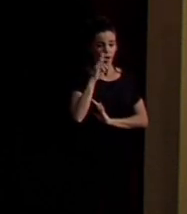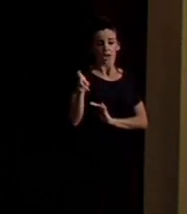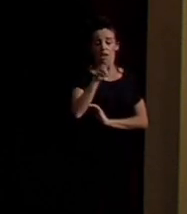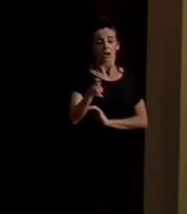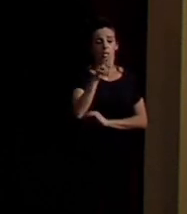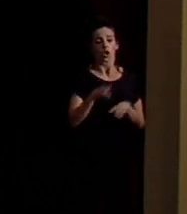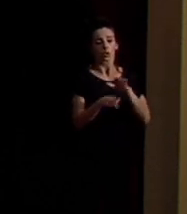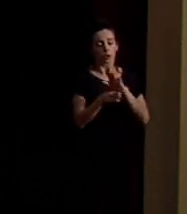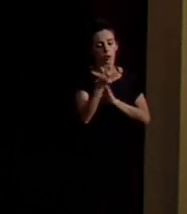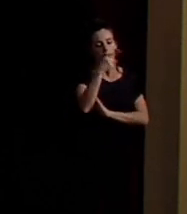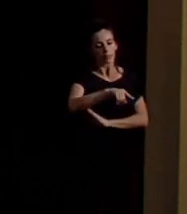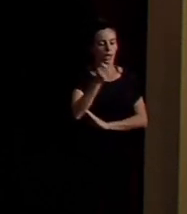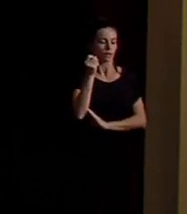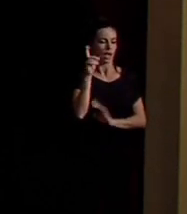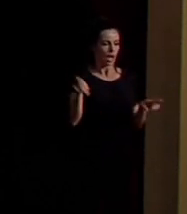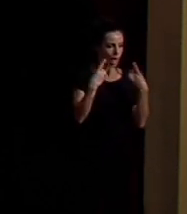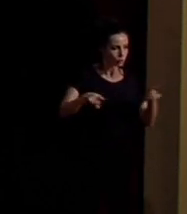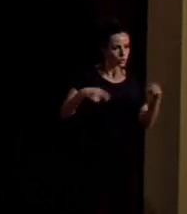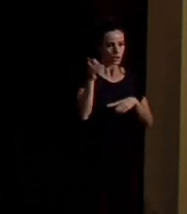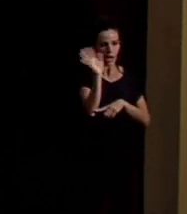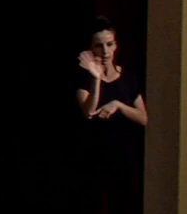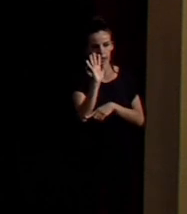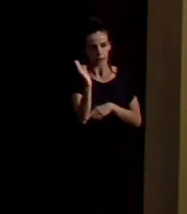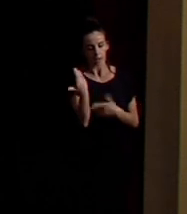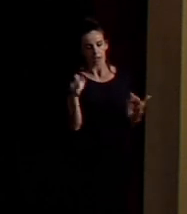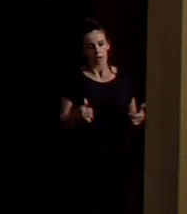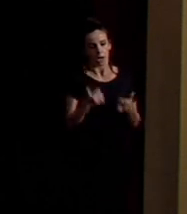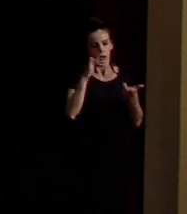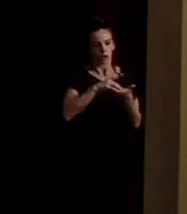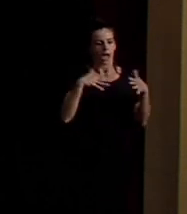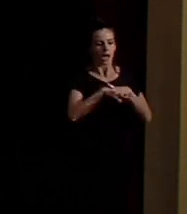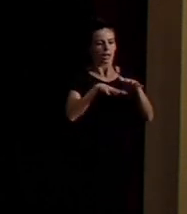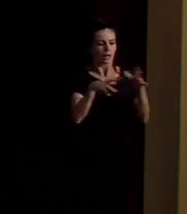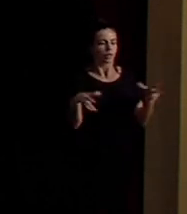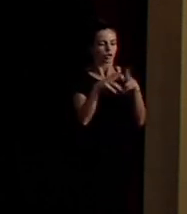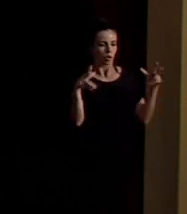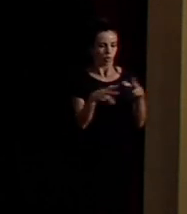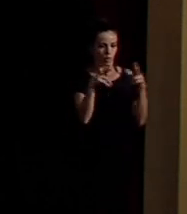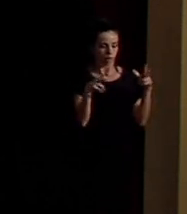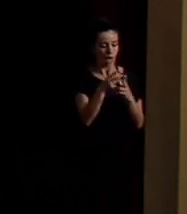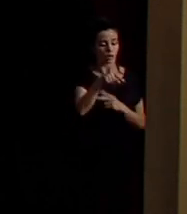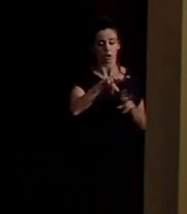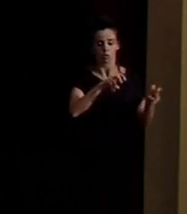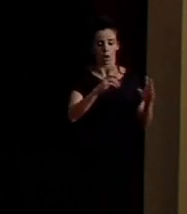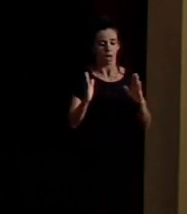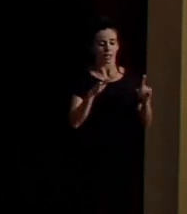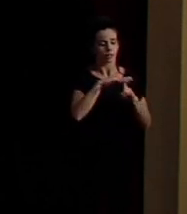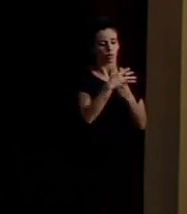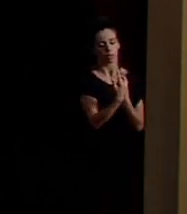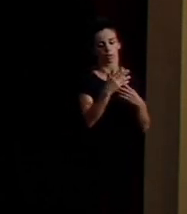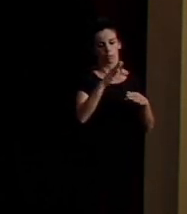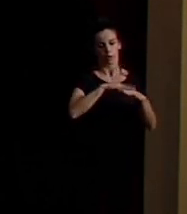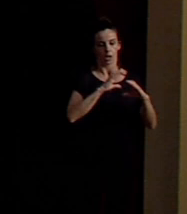reproduciendo en el mundo de la música, en el cine y no digamos en el mundo de las redes sociales y de ese nuevo espacio, ¿no?, de